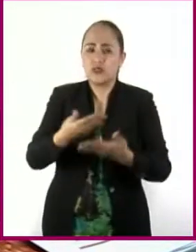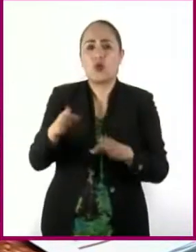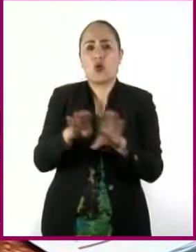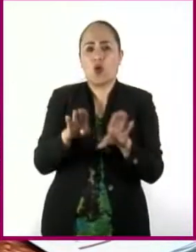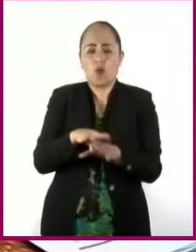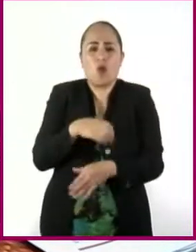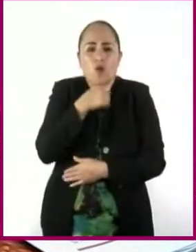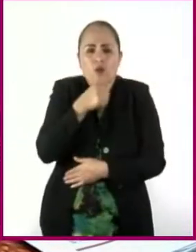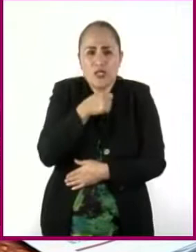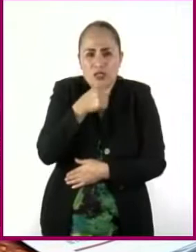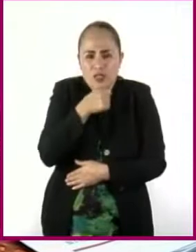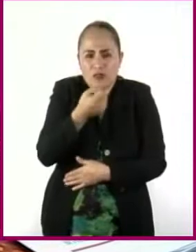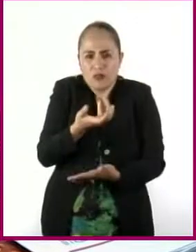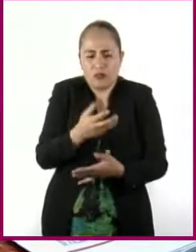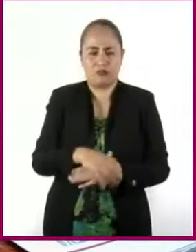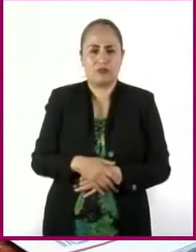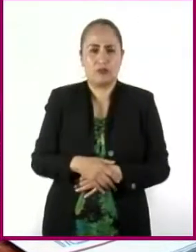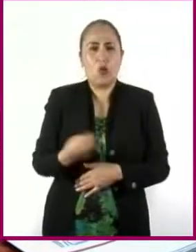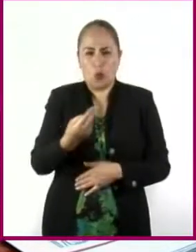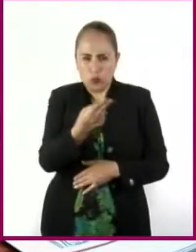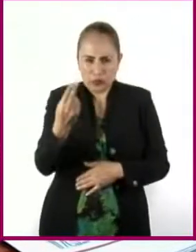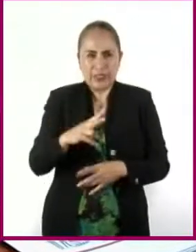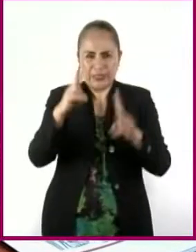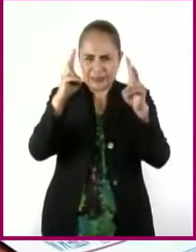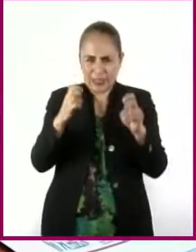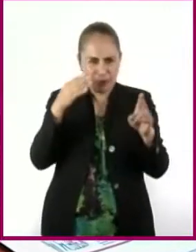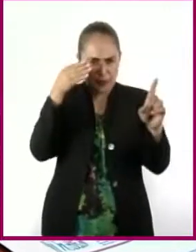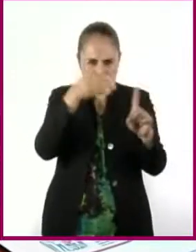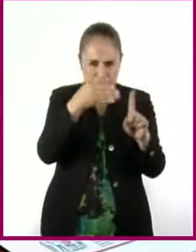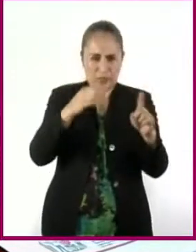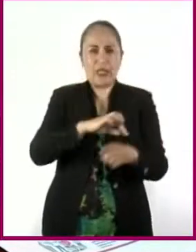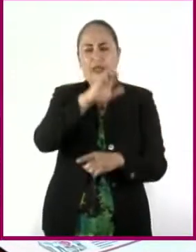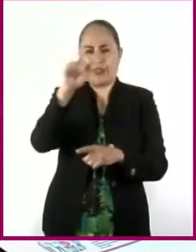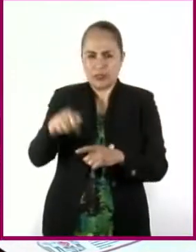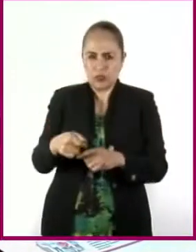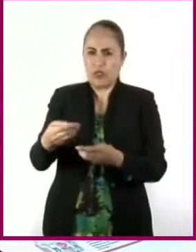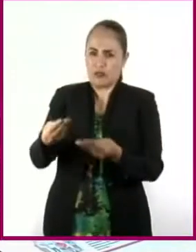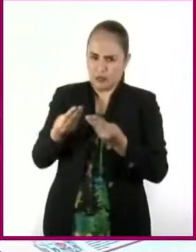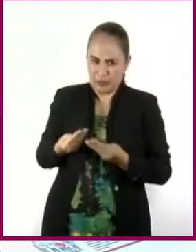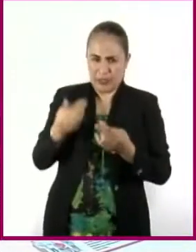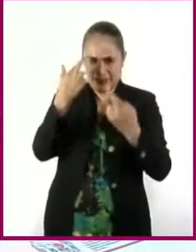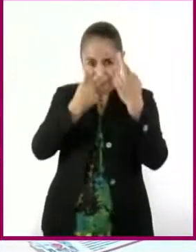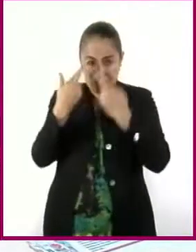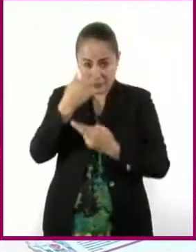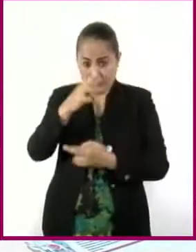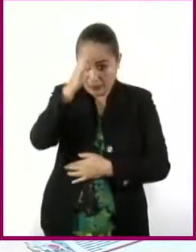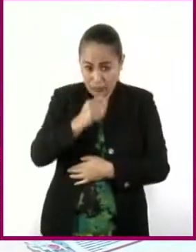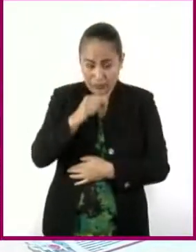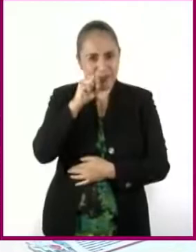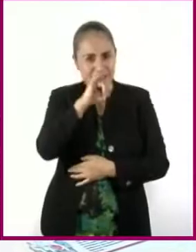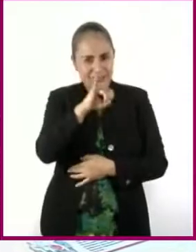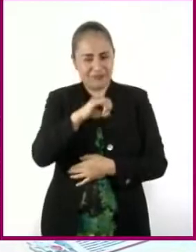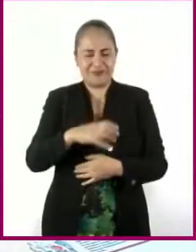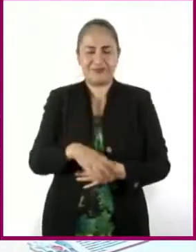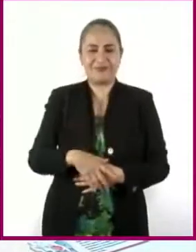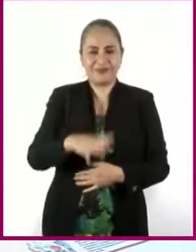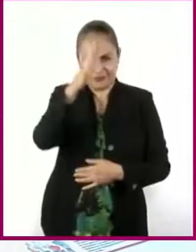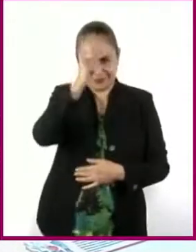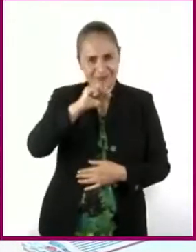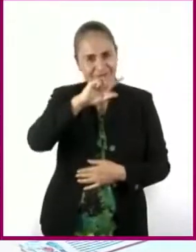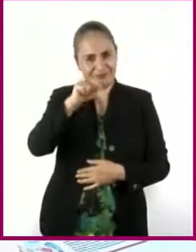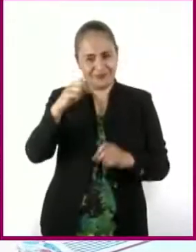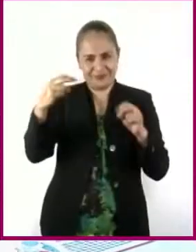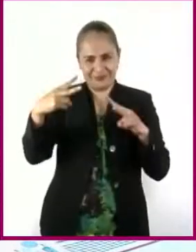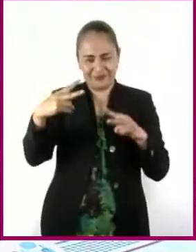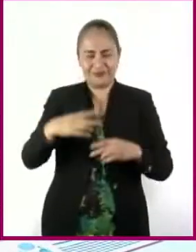envejecimiento. Entonces, enfóquense en el tema y cuando tengan algo lo revisamos, ¿sale? Vale, Sí. Nos vemos. Sale, nos vemos, Mireya.